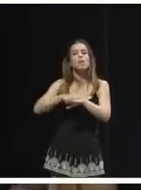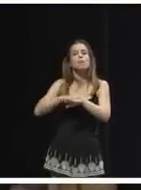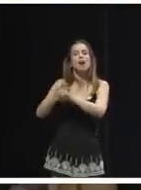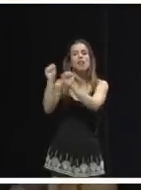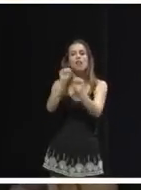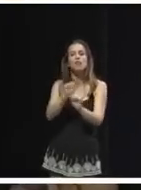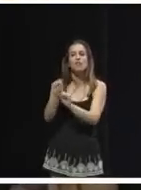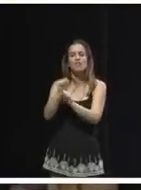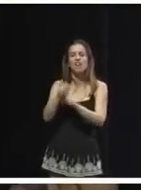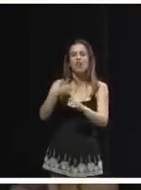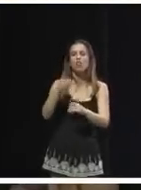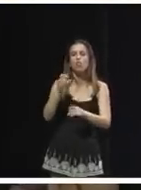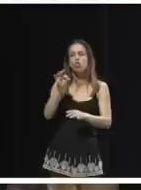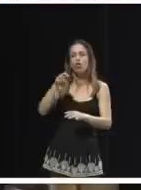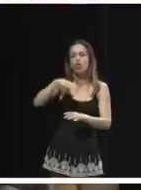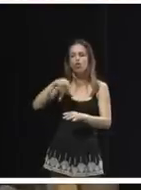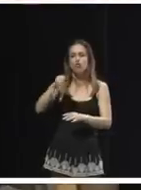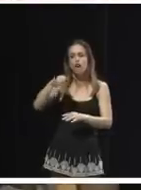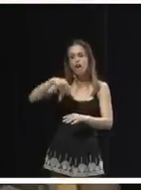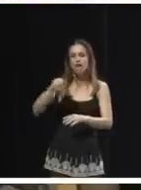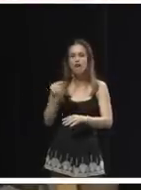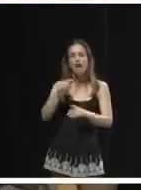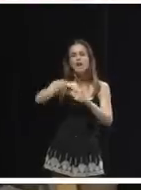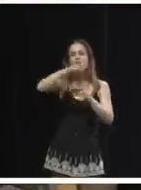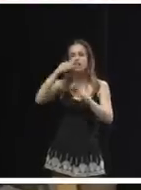Sierra Sur y Estepa.